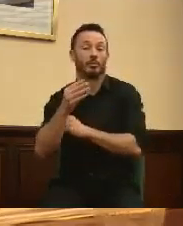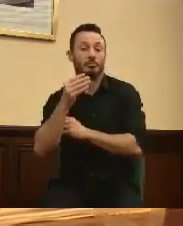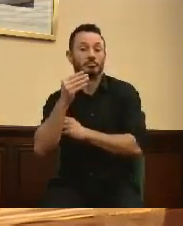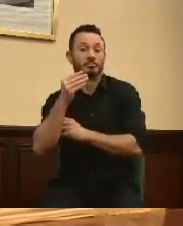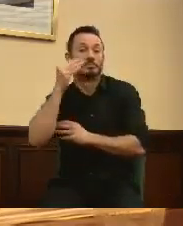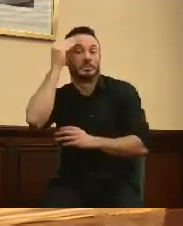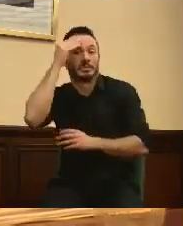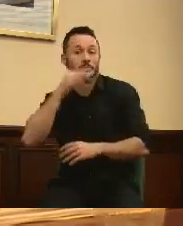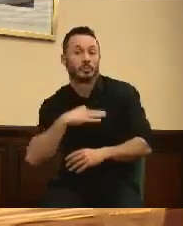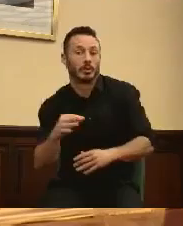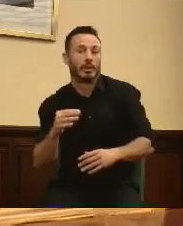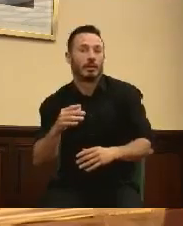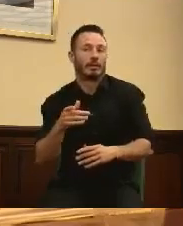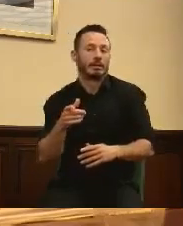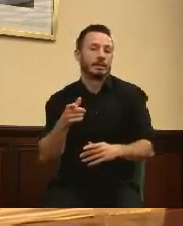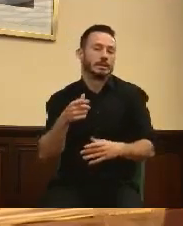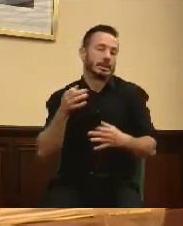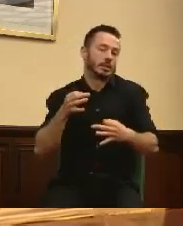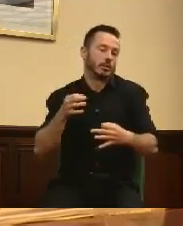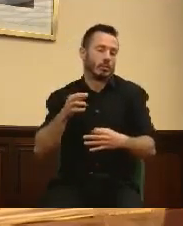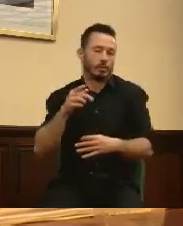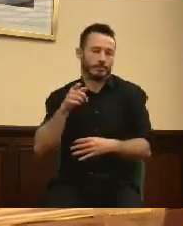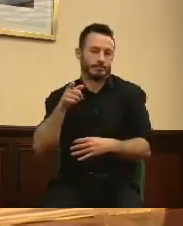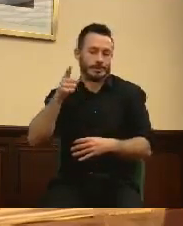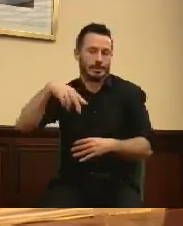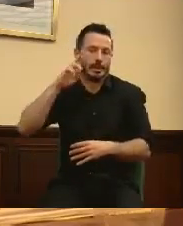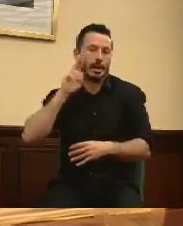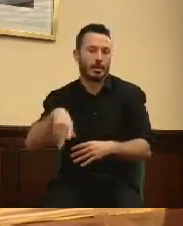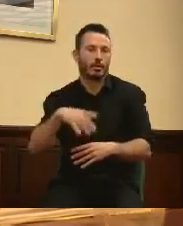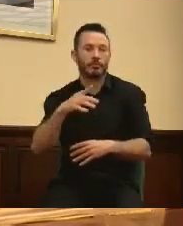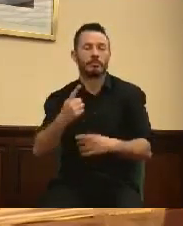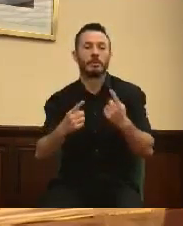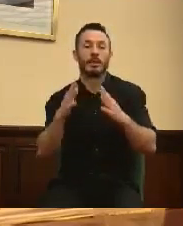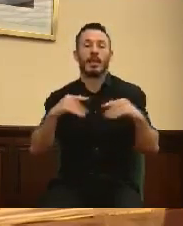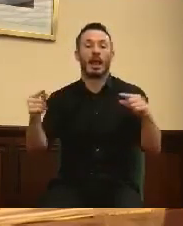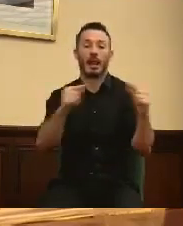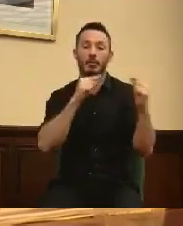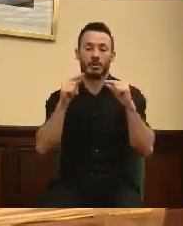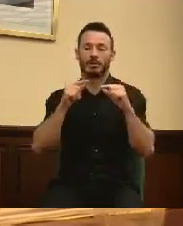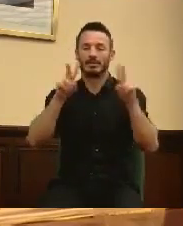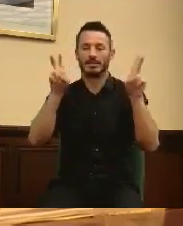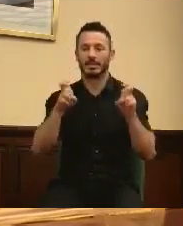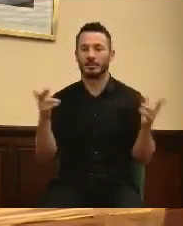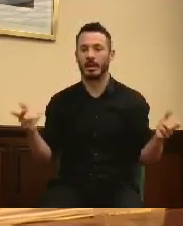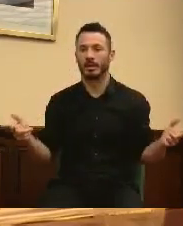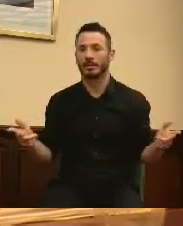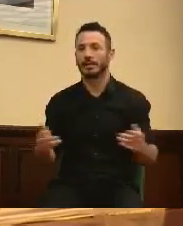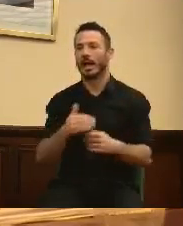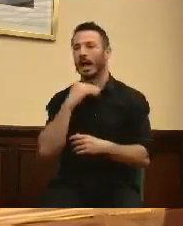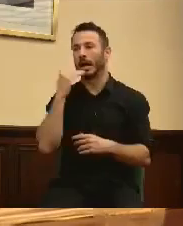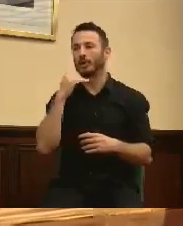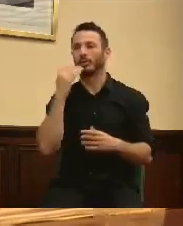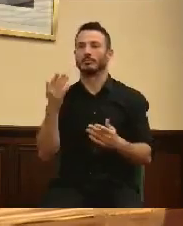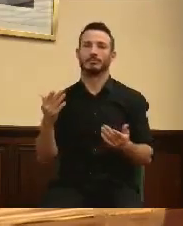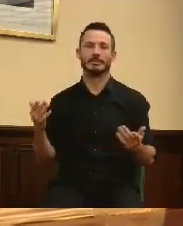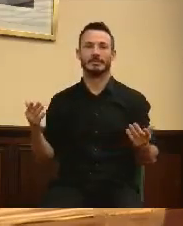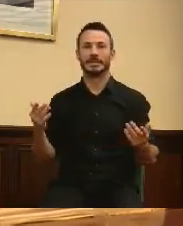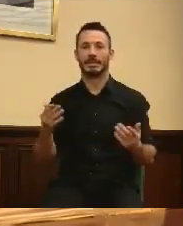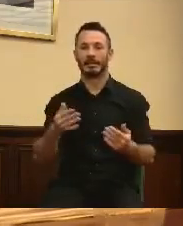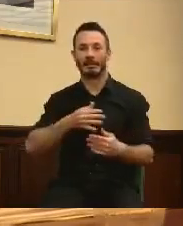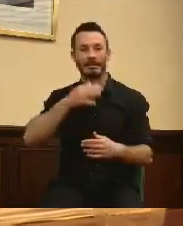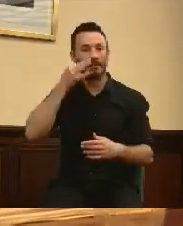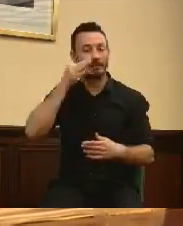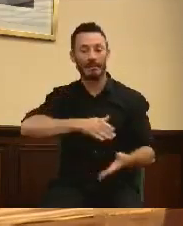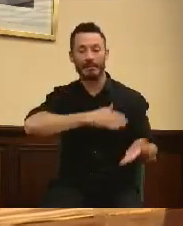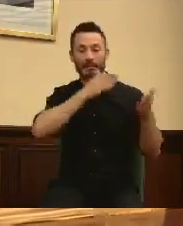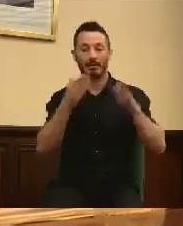seguro que no les falta un punto de razón, que a veces se traen asuntos al Pleno que se quedan en una cuestión de forma y que no tiene una incidencia